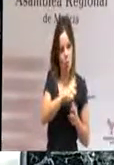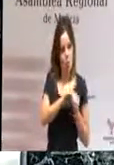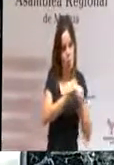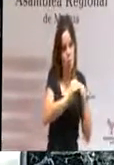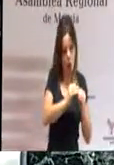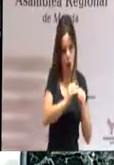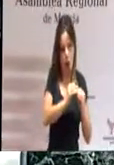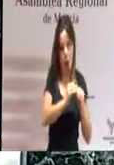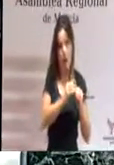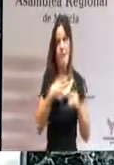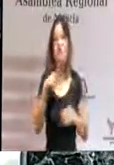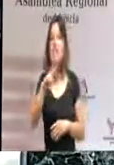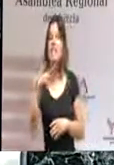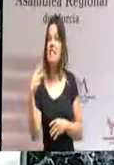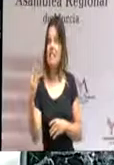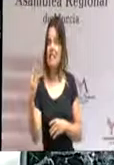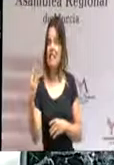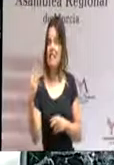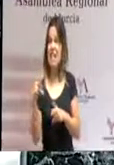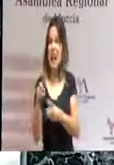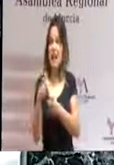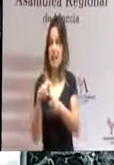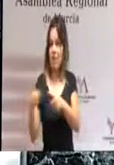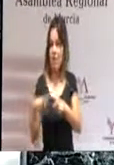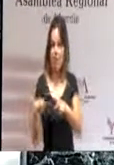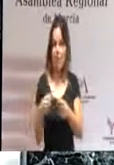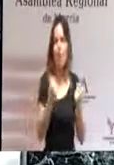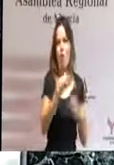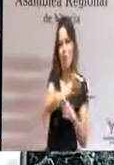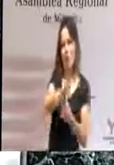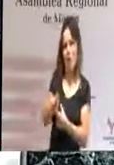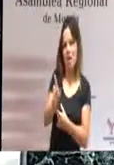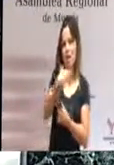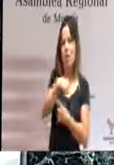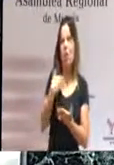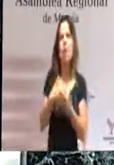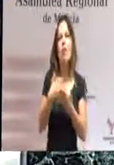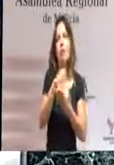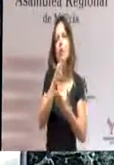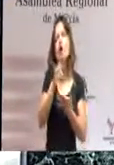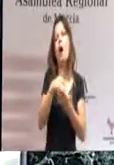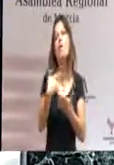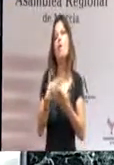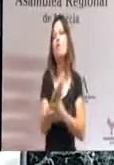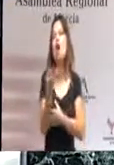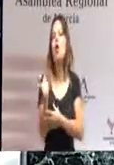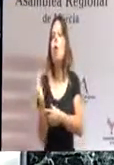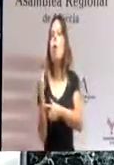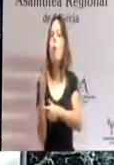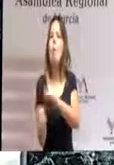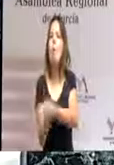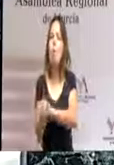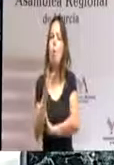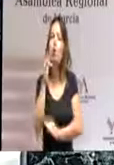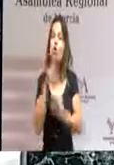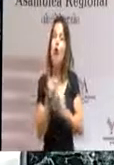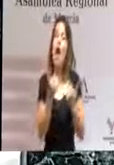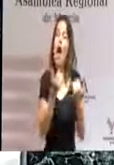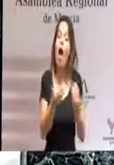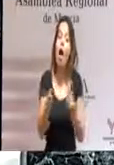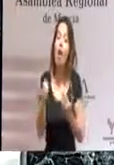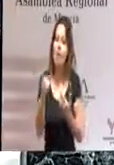fuerza que 23 con genes distintos. Lo hemos demostrado al sacar adelante propuestas a la hora de negociar y a la hora